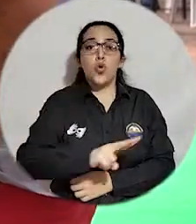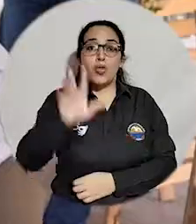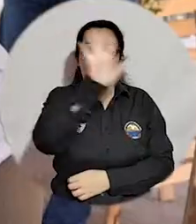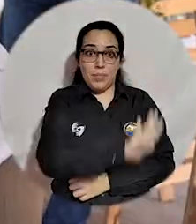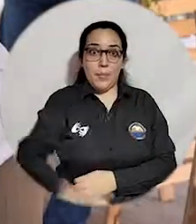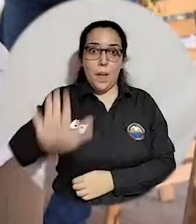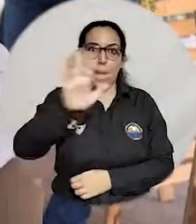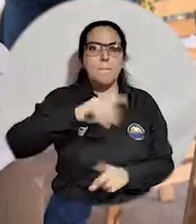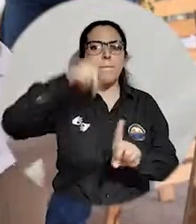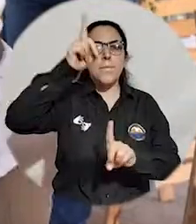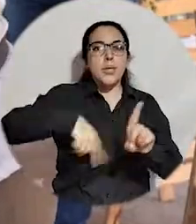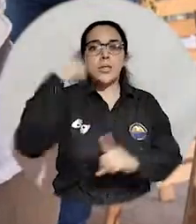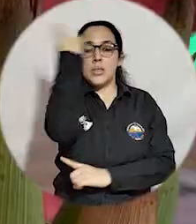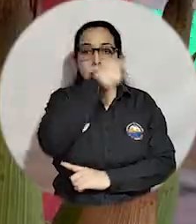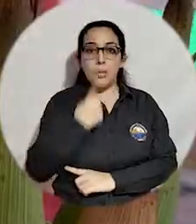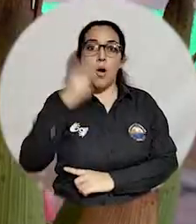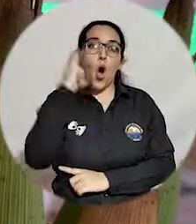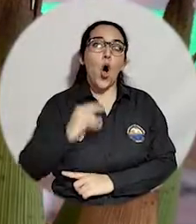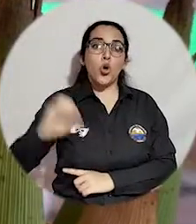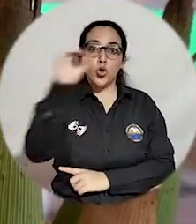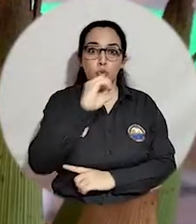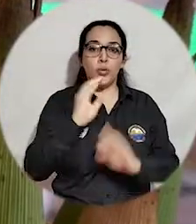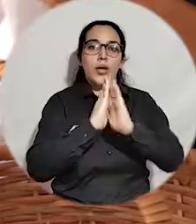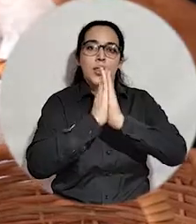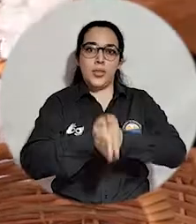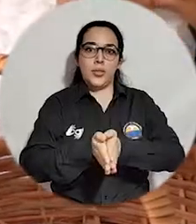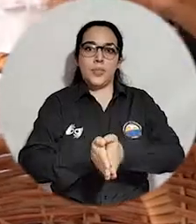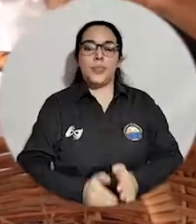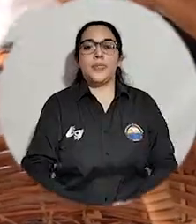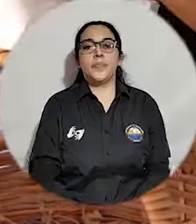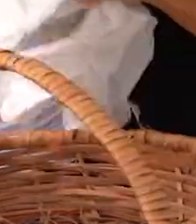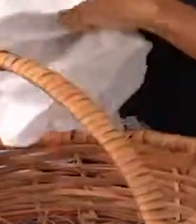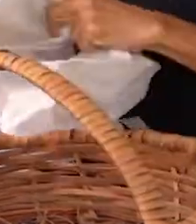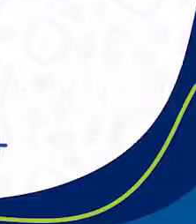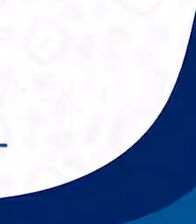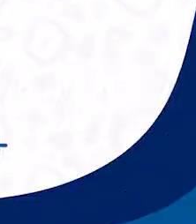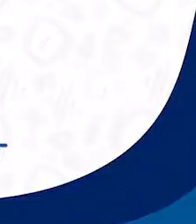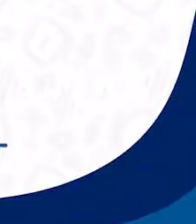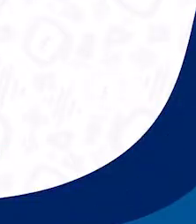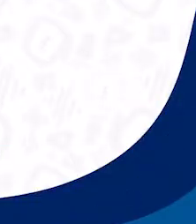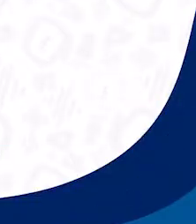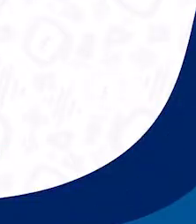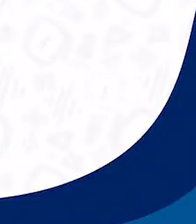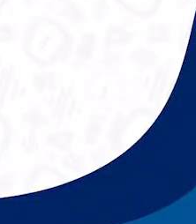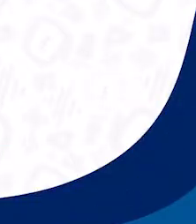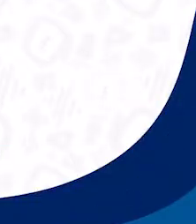Sur, Centro y Norte del departamento en los meses de septiembre, octubre y diciembre.